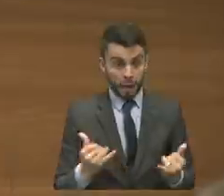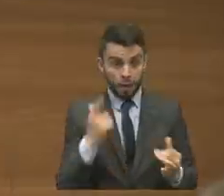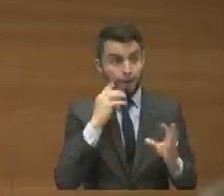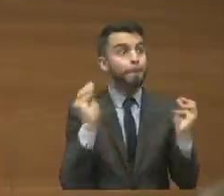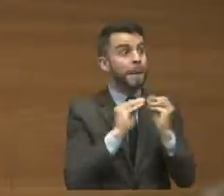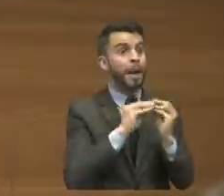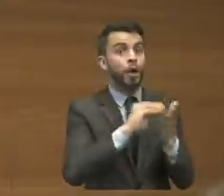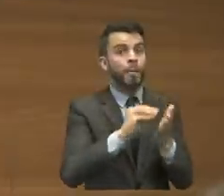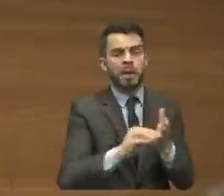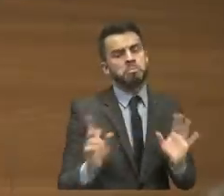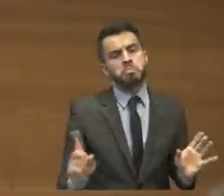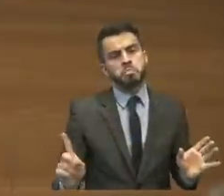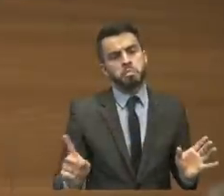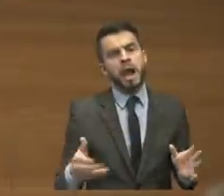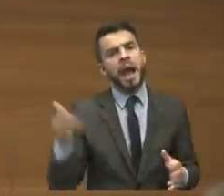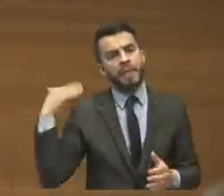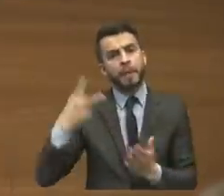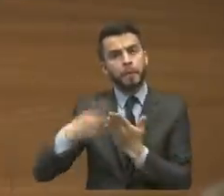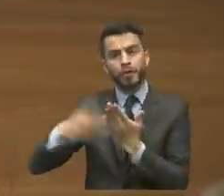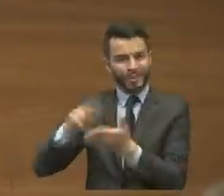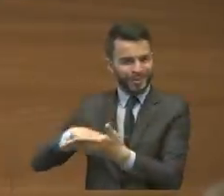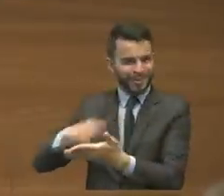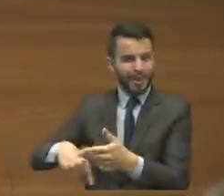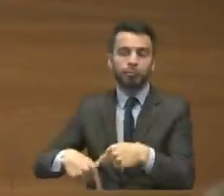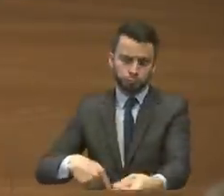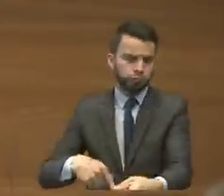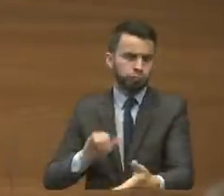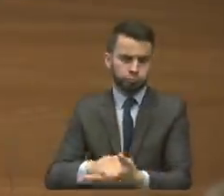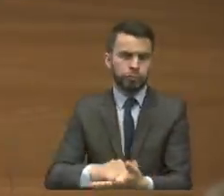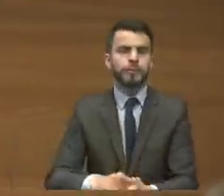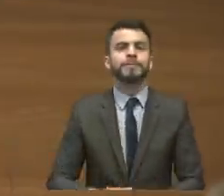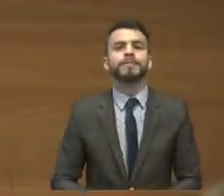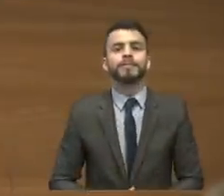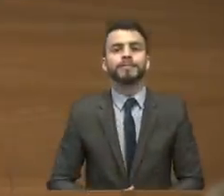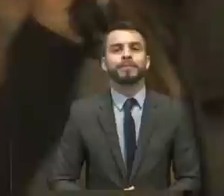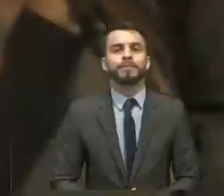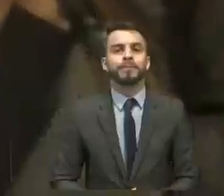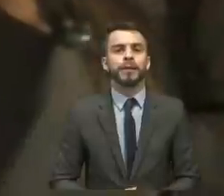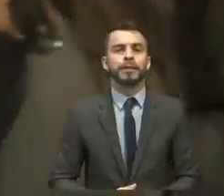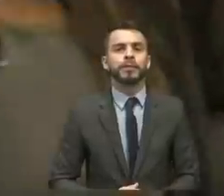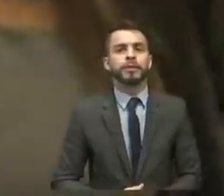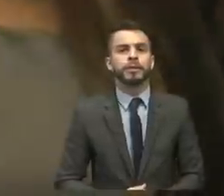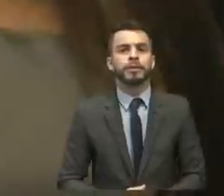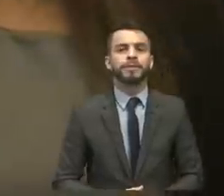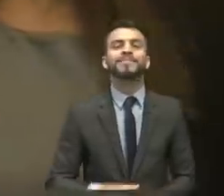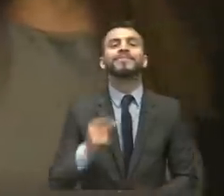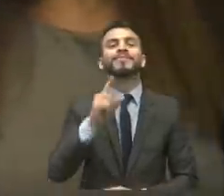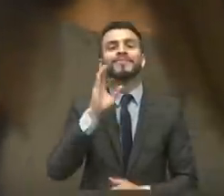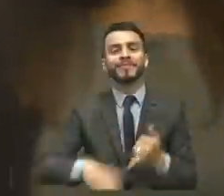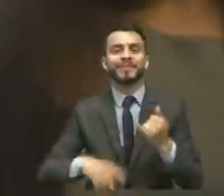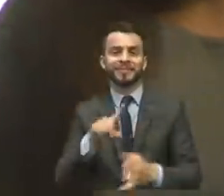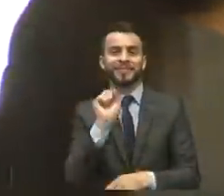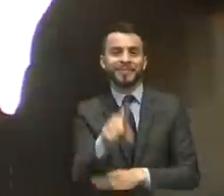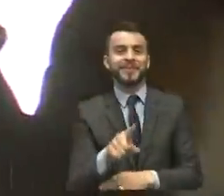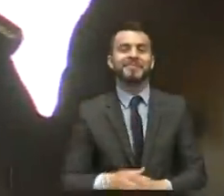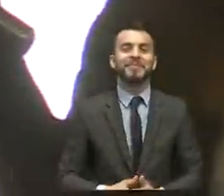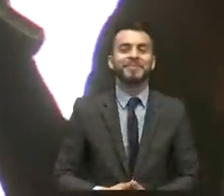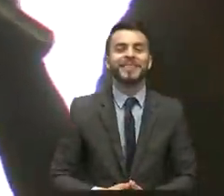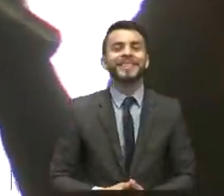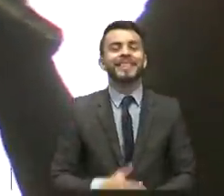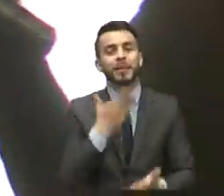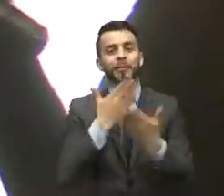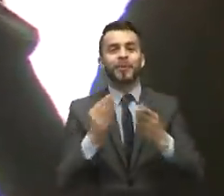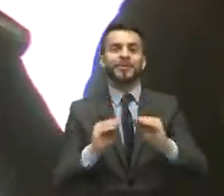predios adicionales a los del proyecto anterior. La última pregunta la hace Joana Luchini de City TV. Alcaldesa, muy buenos